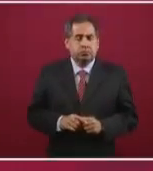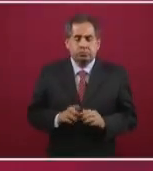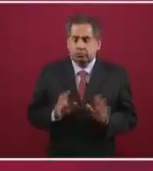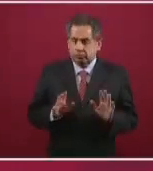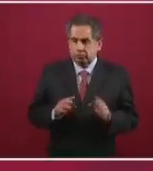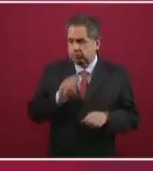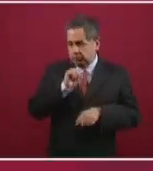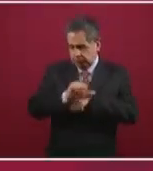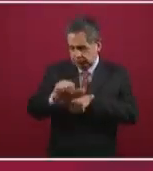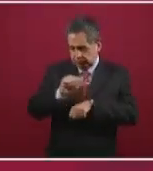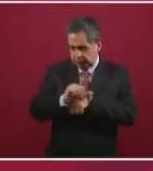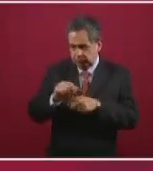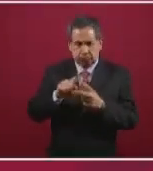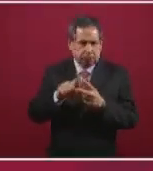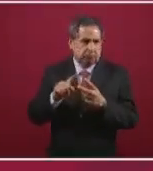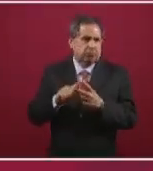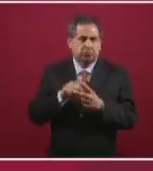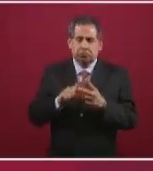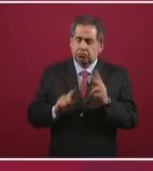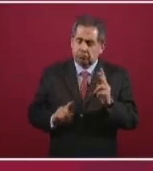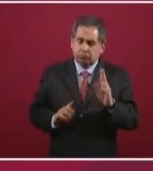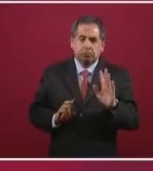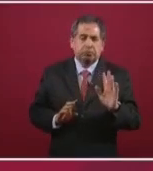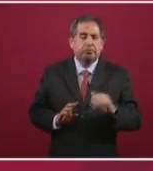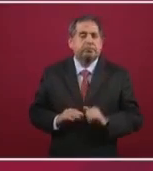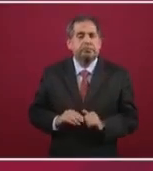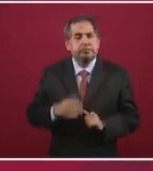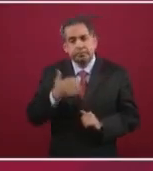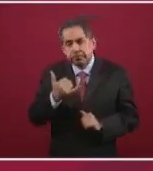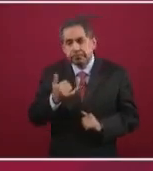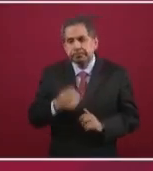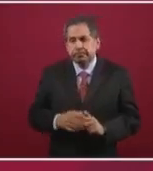así como en Argentina, y